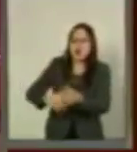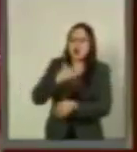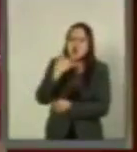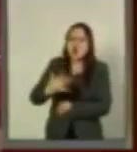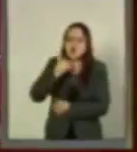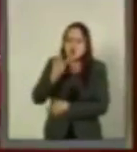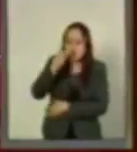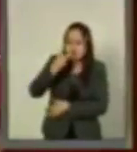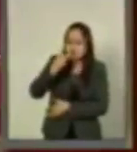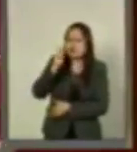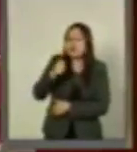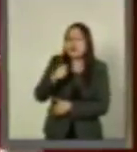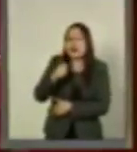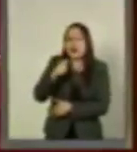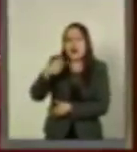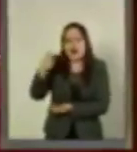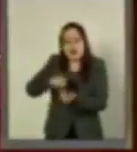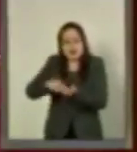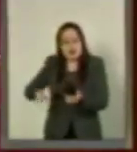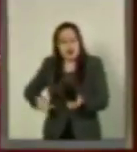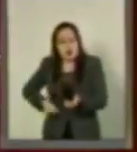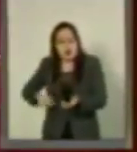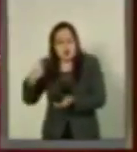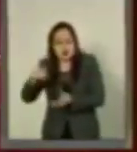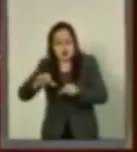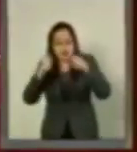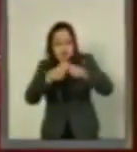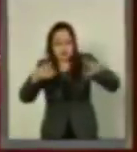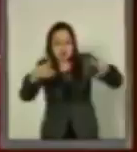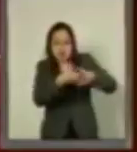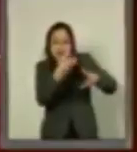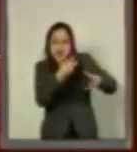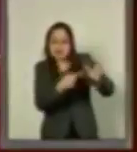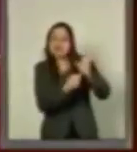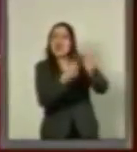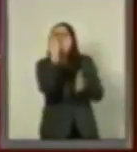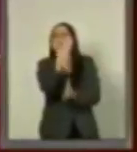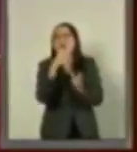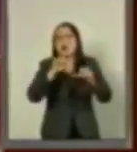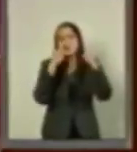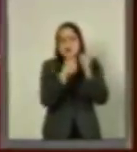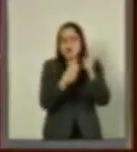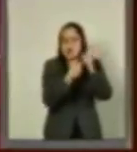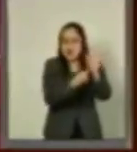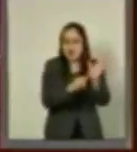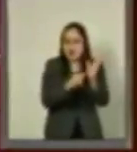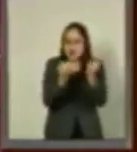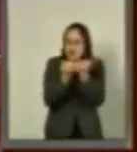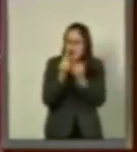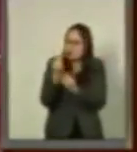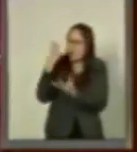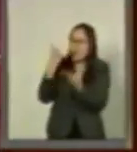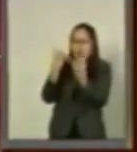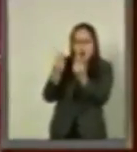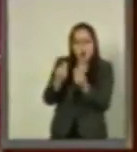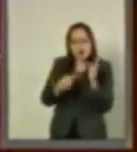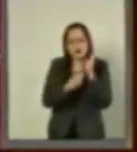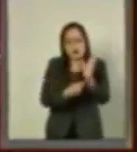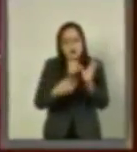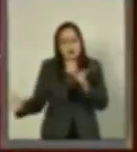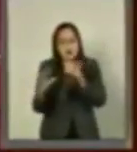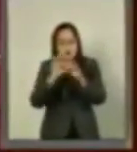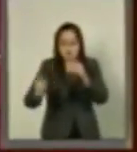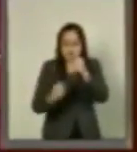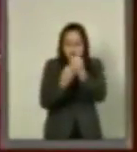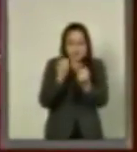que permiten que este gobierno, con esta asociación que solo es un ejemplo, como con muchas otras que se están